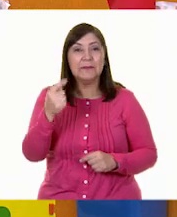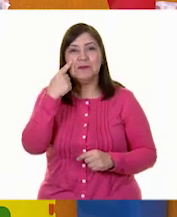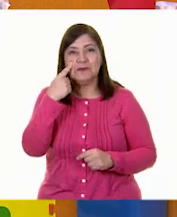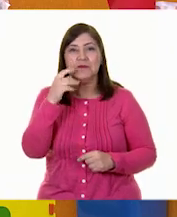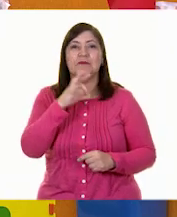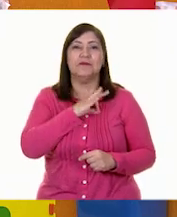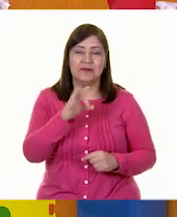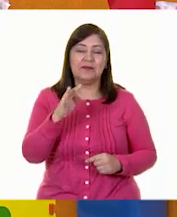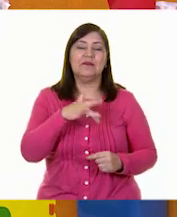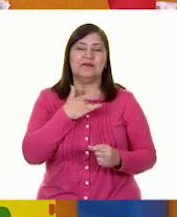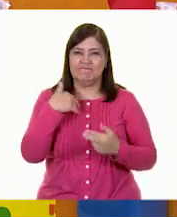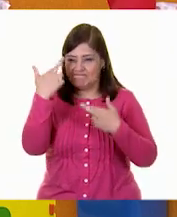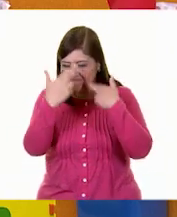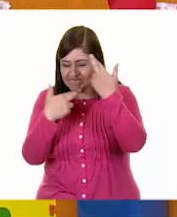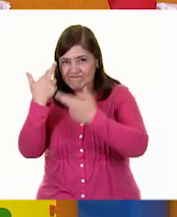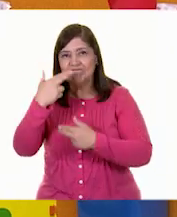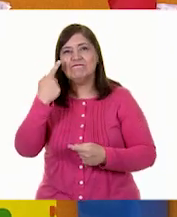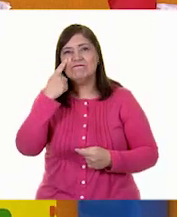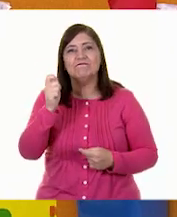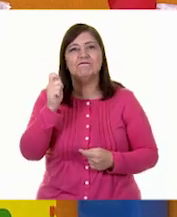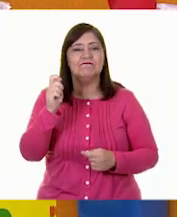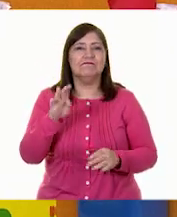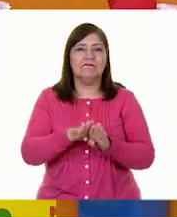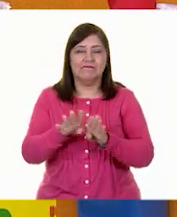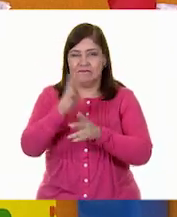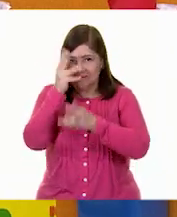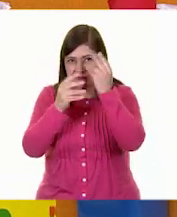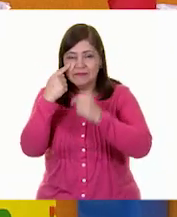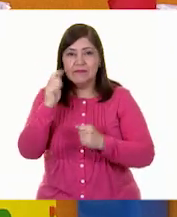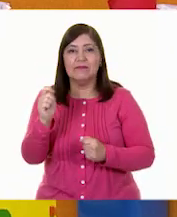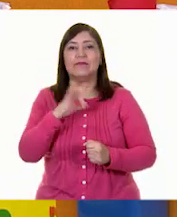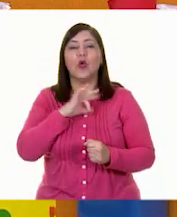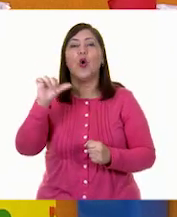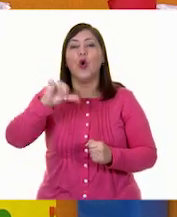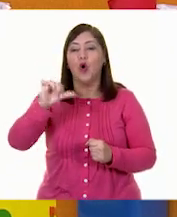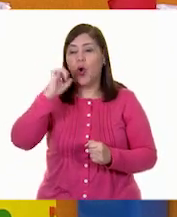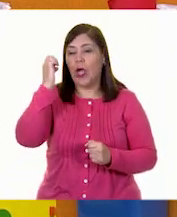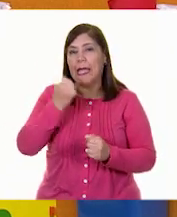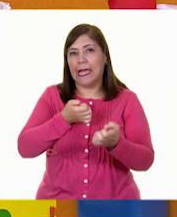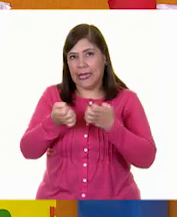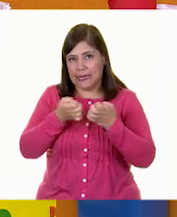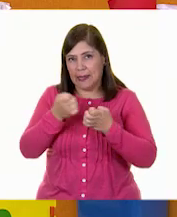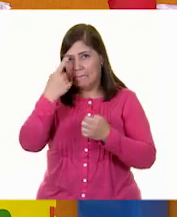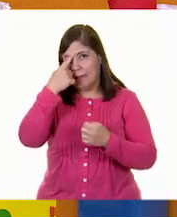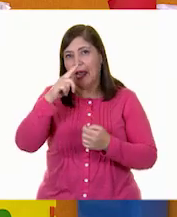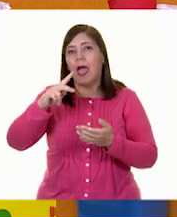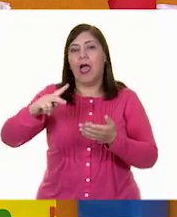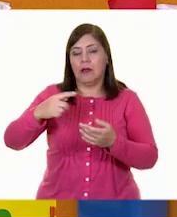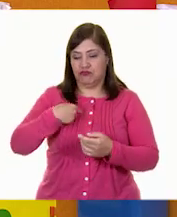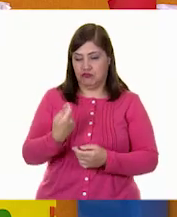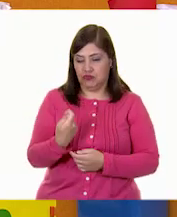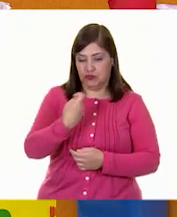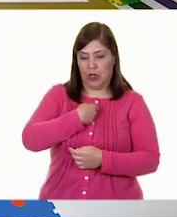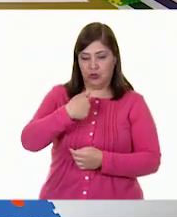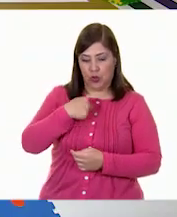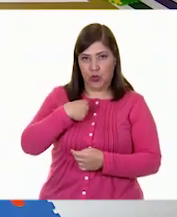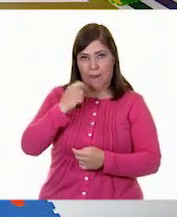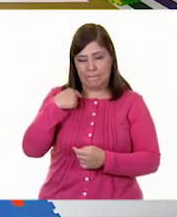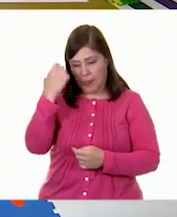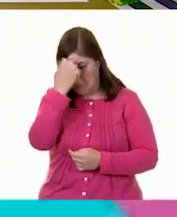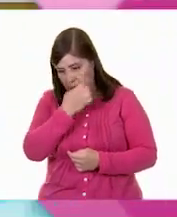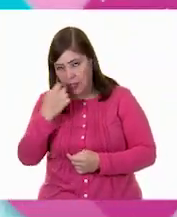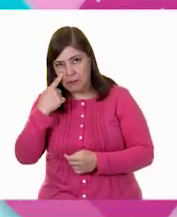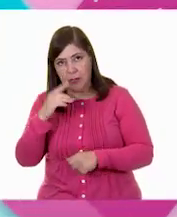medimos, si revisamos qué es lo que sí hemos aprendido? Perfecto. Vamos a hacer el ejercicio de autoevaluación de nuestro libro de texto. Va. Este lo encontramos en la